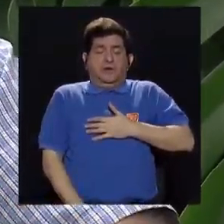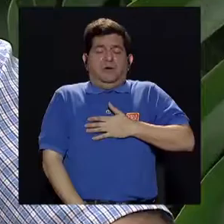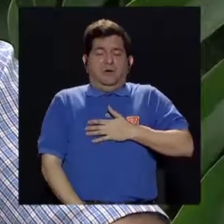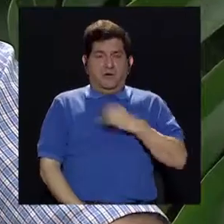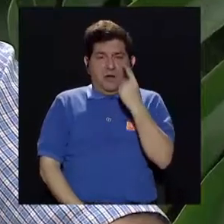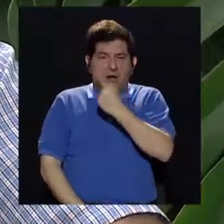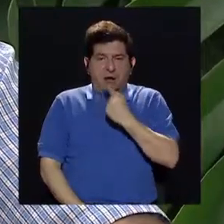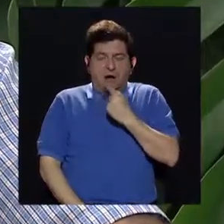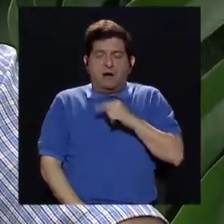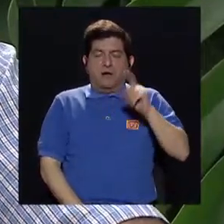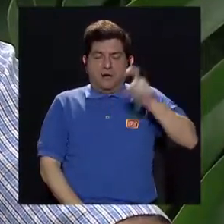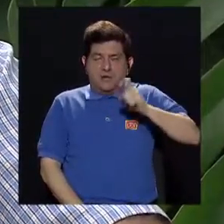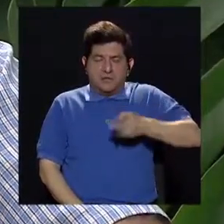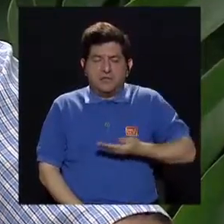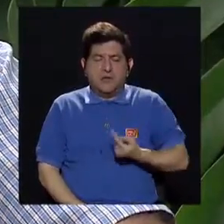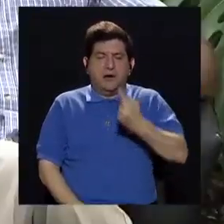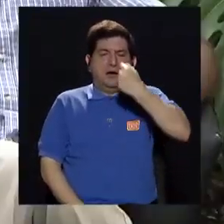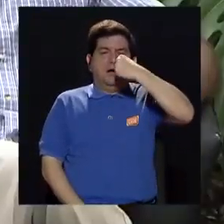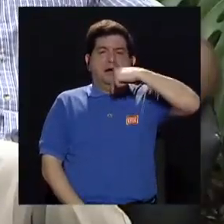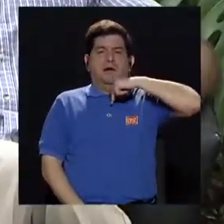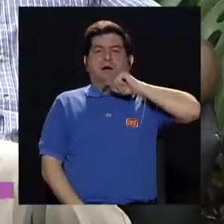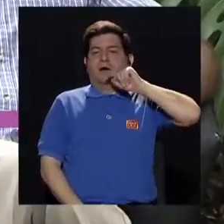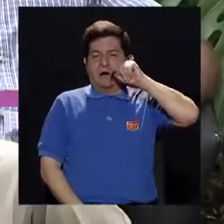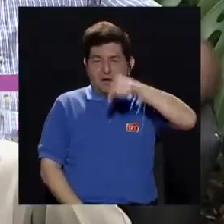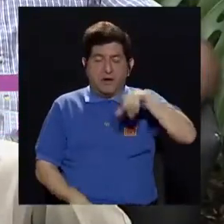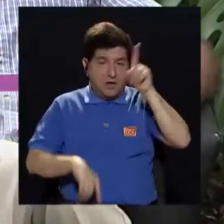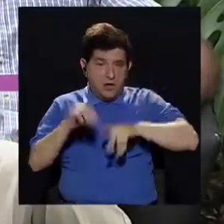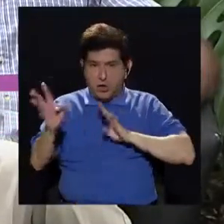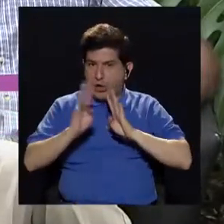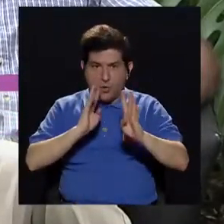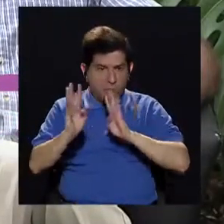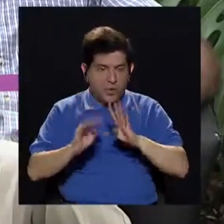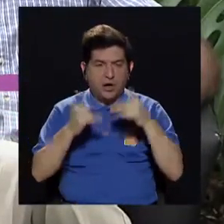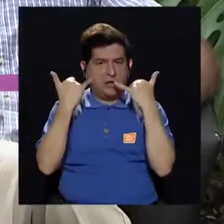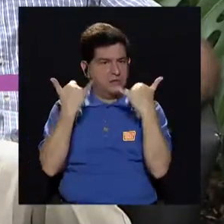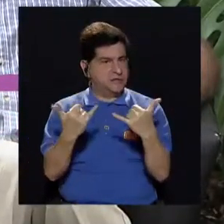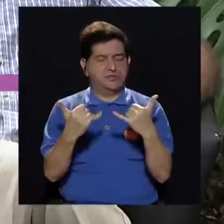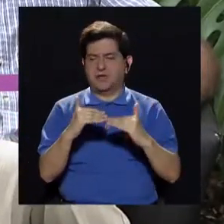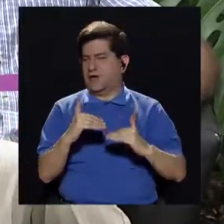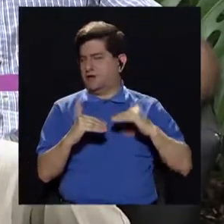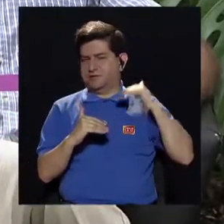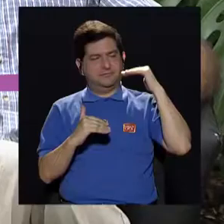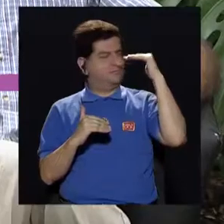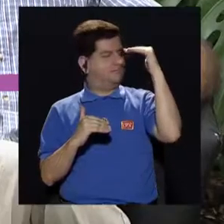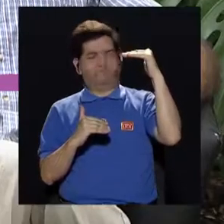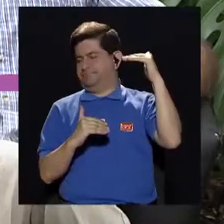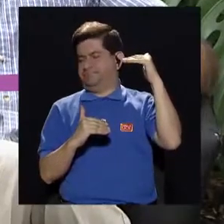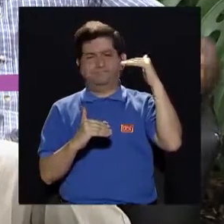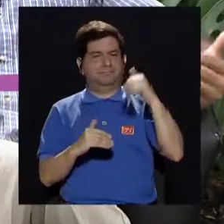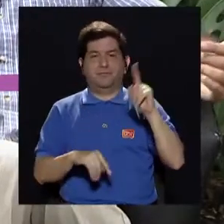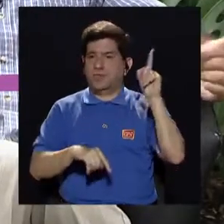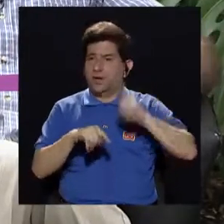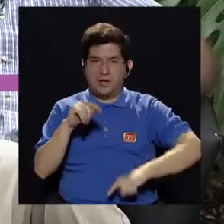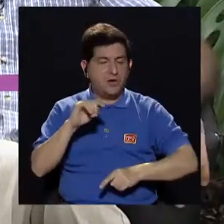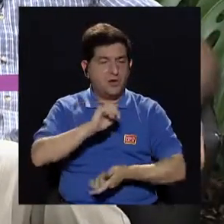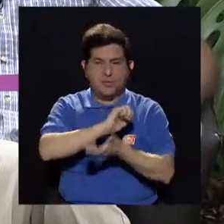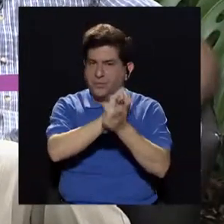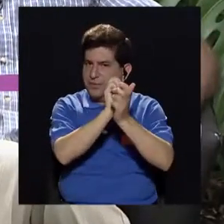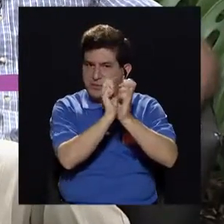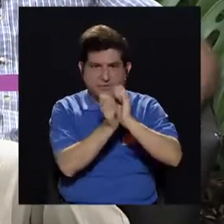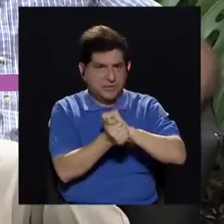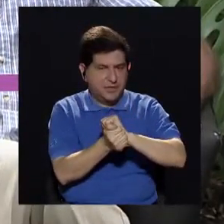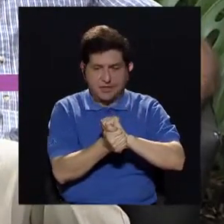abro mucho la boca y no puedo ni siquiera conversar, eso significa que ese ya es un esfuerzo muy alto. Y entonces no puedo estar